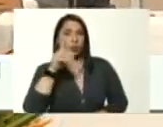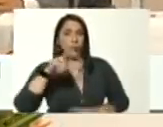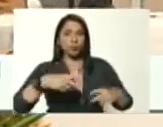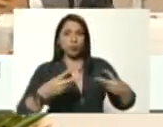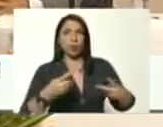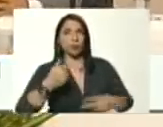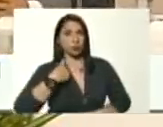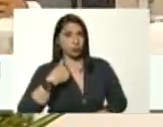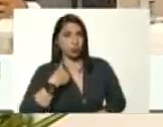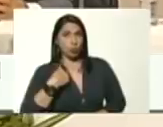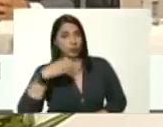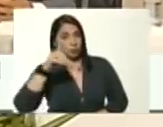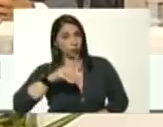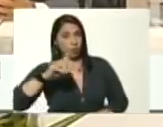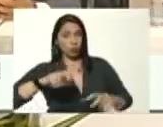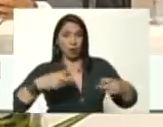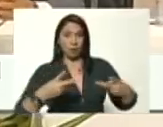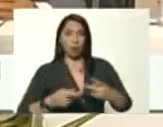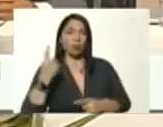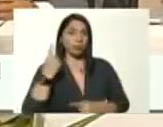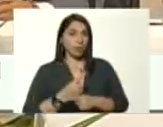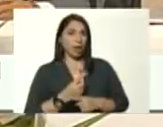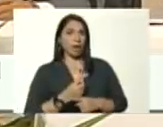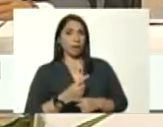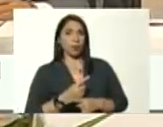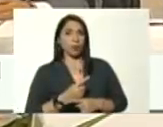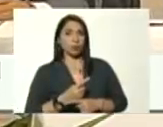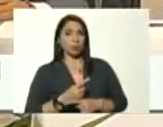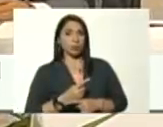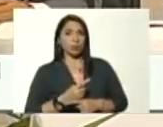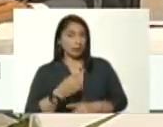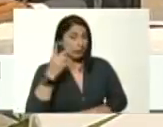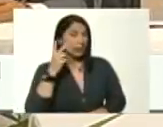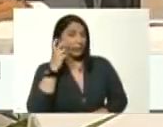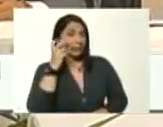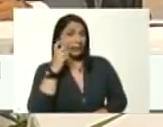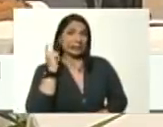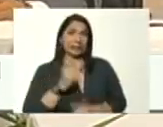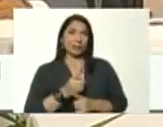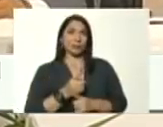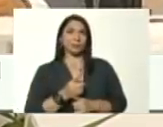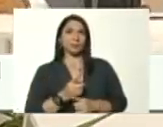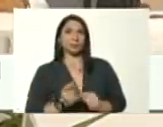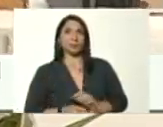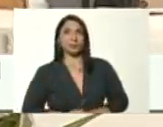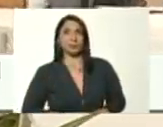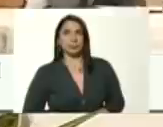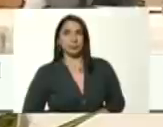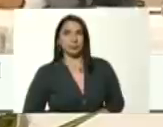novísimo debo ser bastante ruidoso también pero